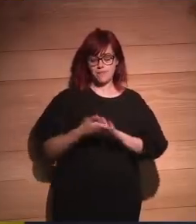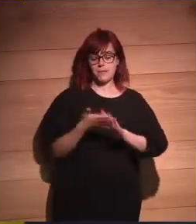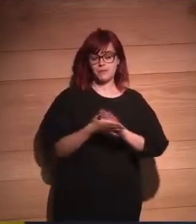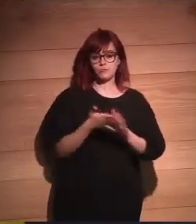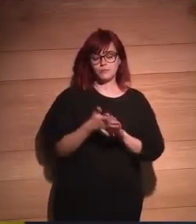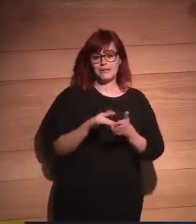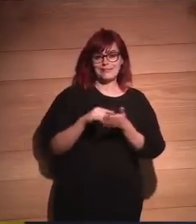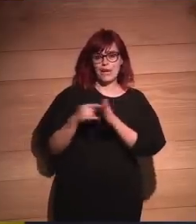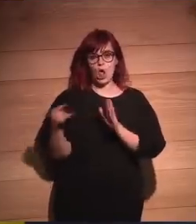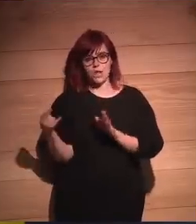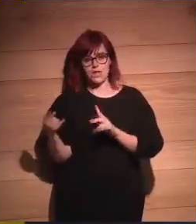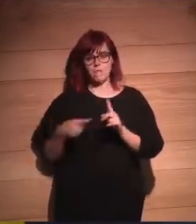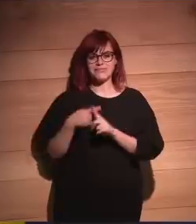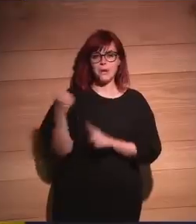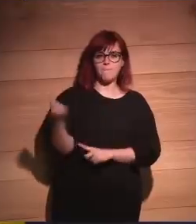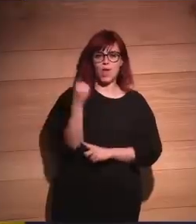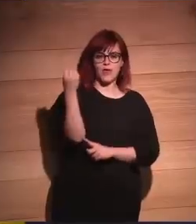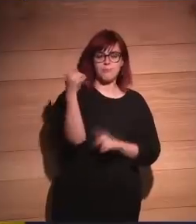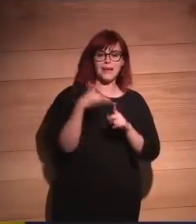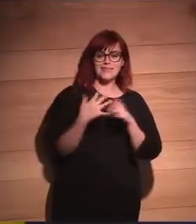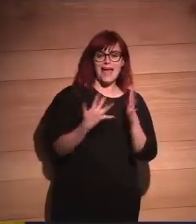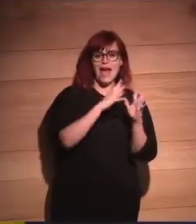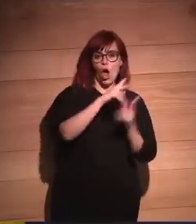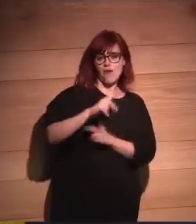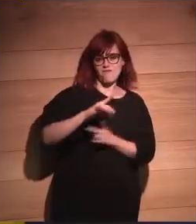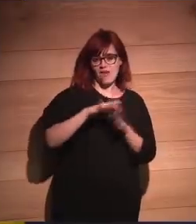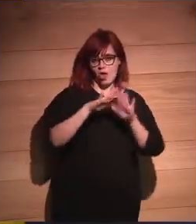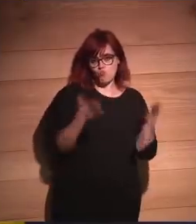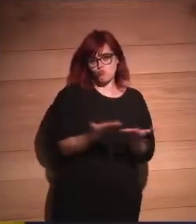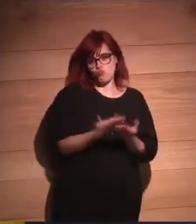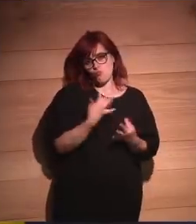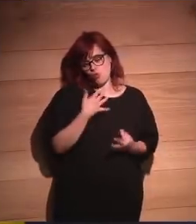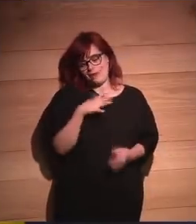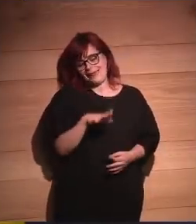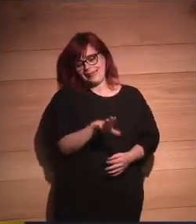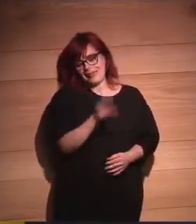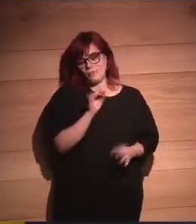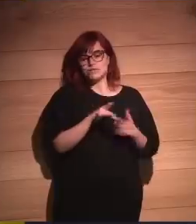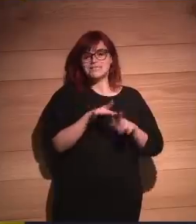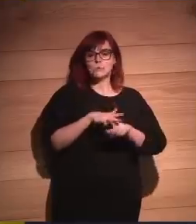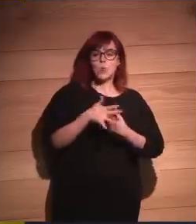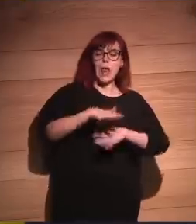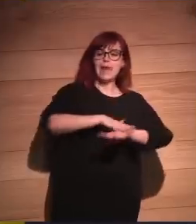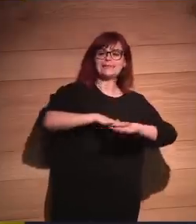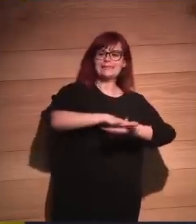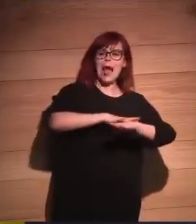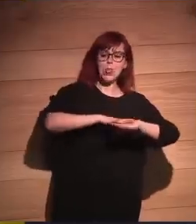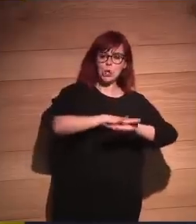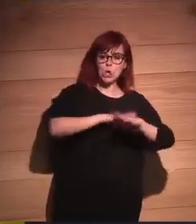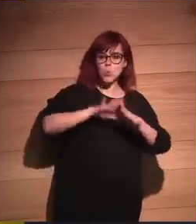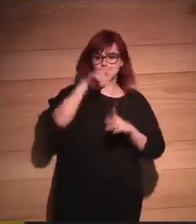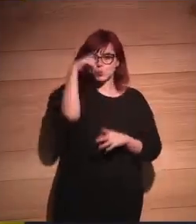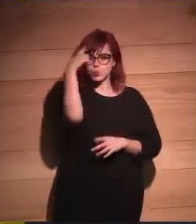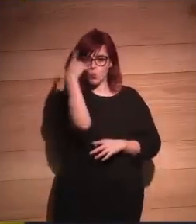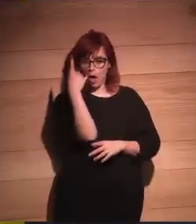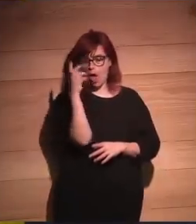de tecnología, poder y geografía. Geografía entendida por geografía, el Estado, la